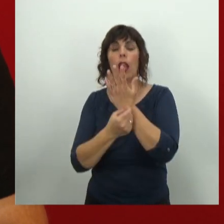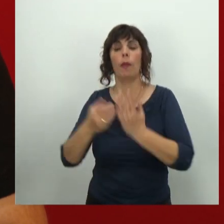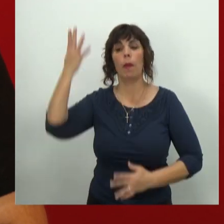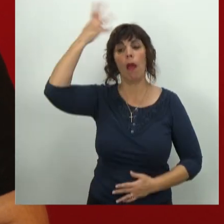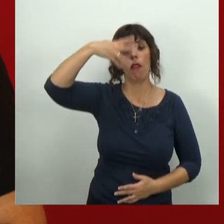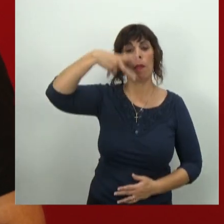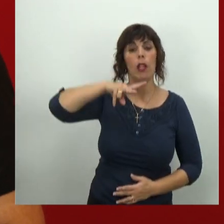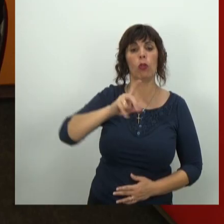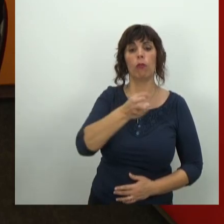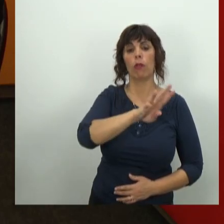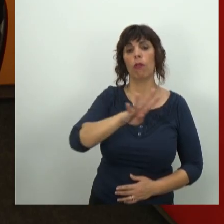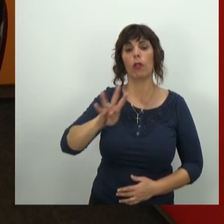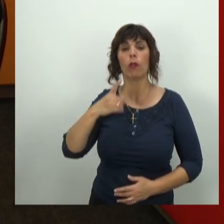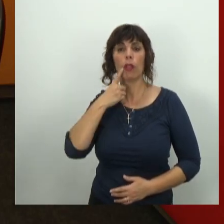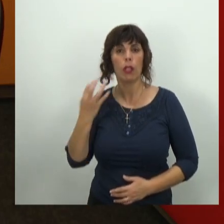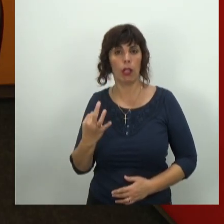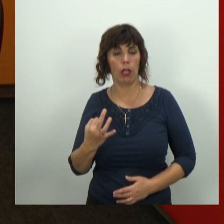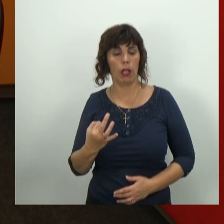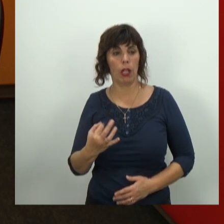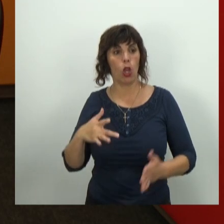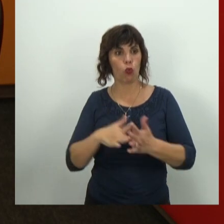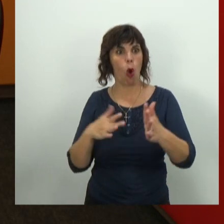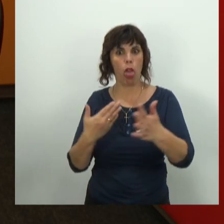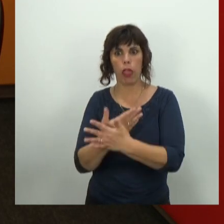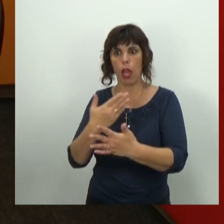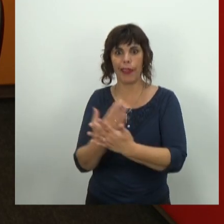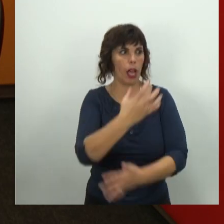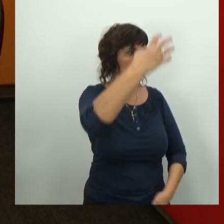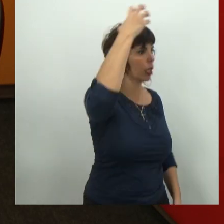Y en los días de estos